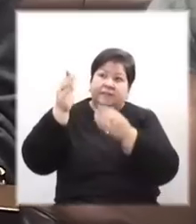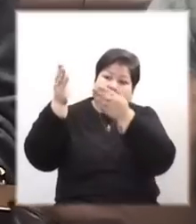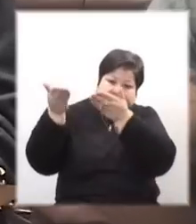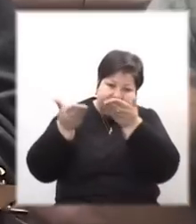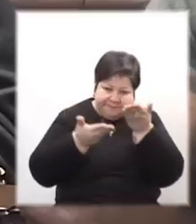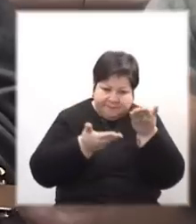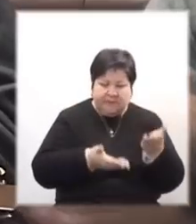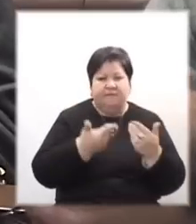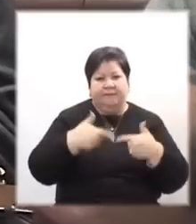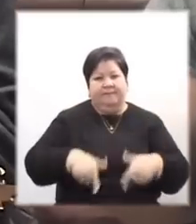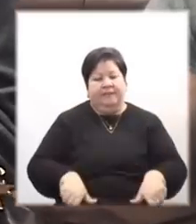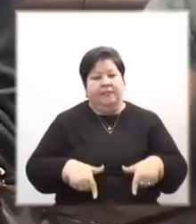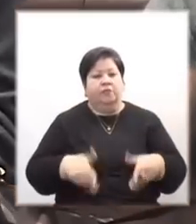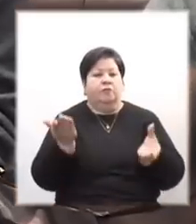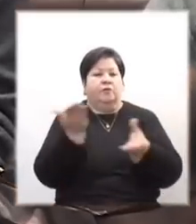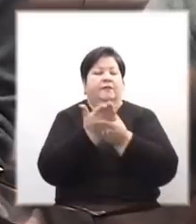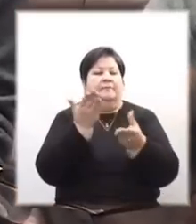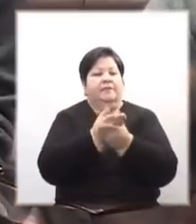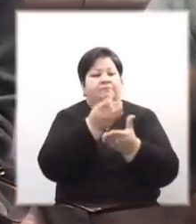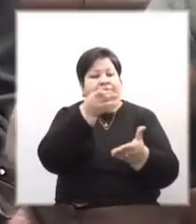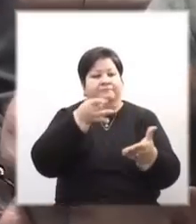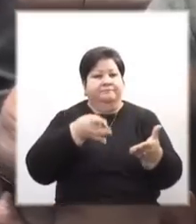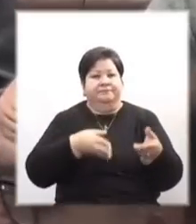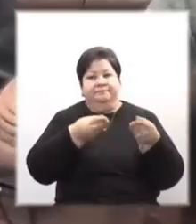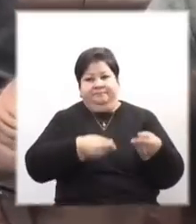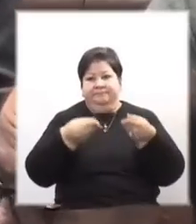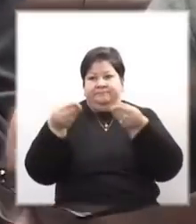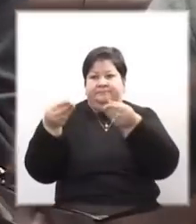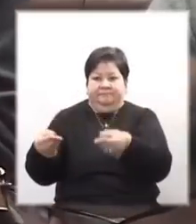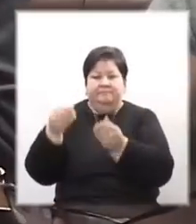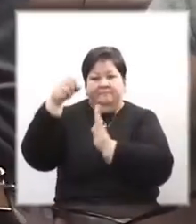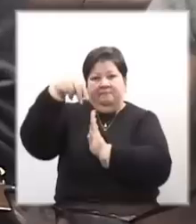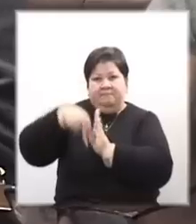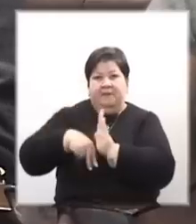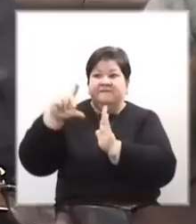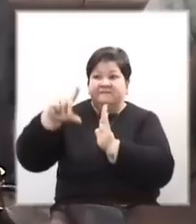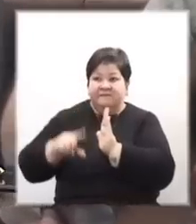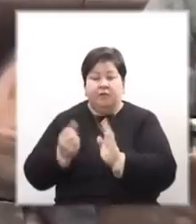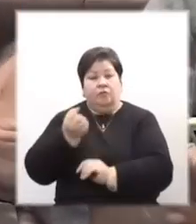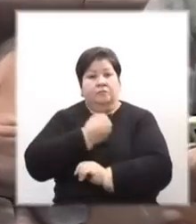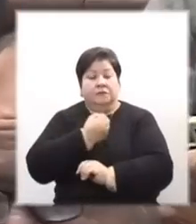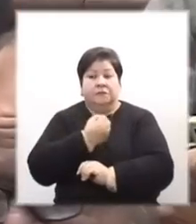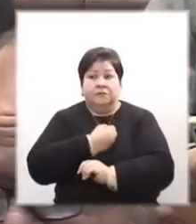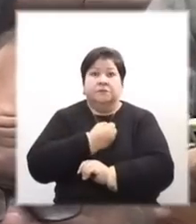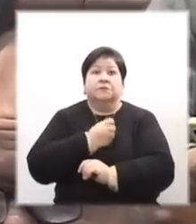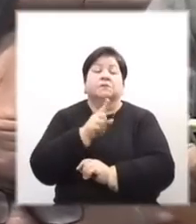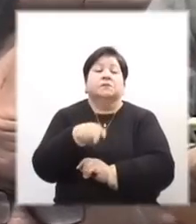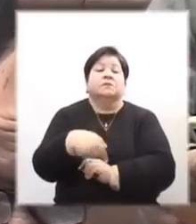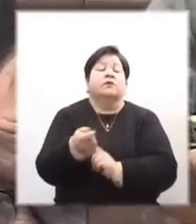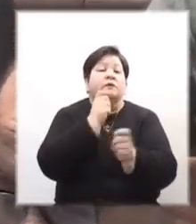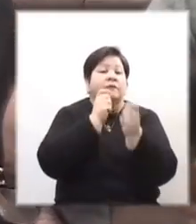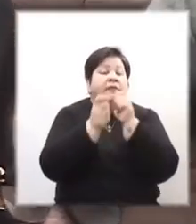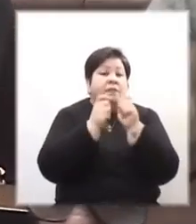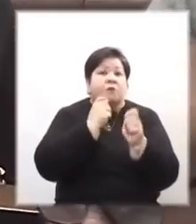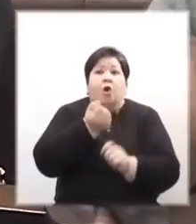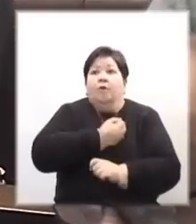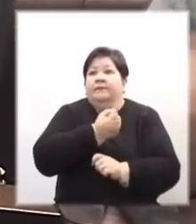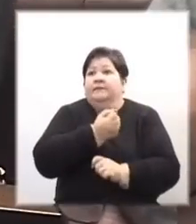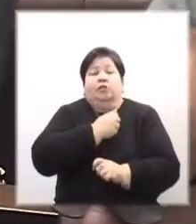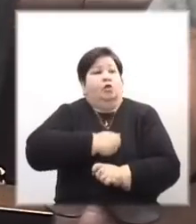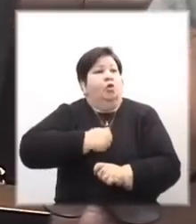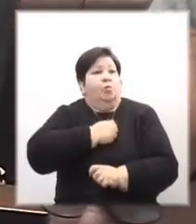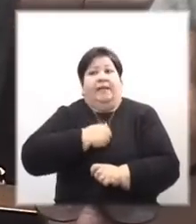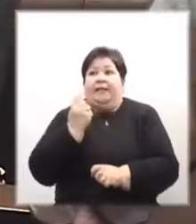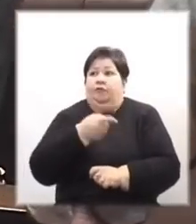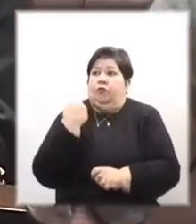ministro y se le entrega una carpeta con un plan para bajar los homicidios. A la salida, en conferencia de prensa, se dijo, los homicidios son homicidios y nos duelen a